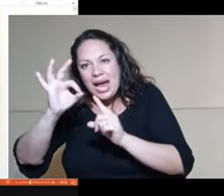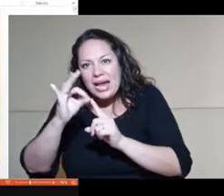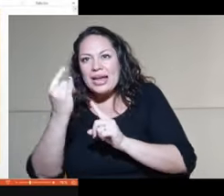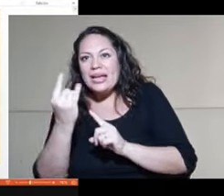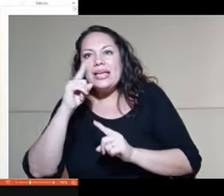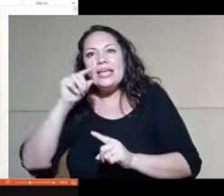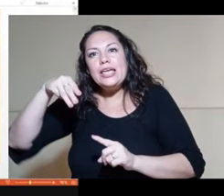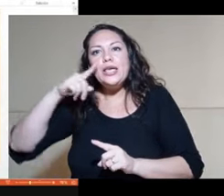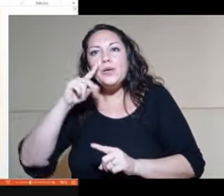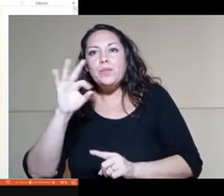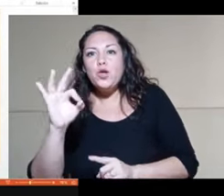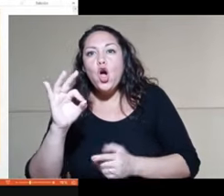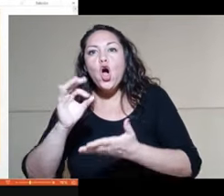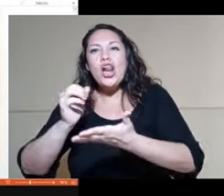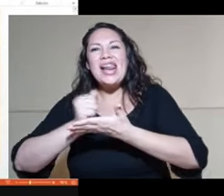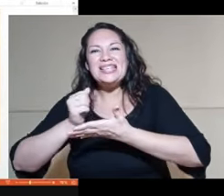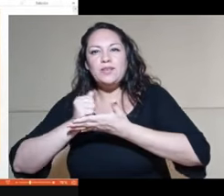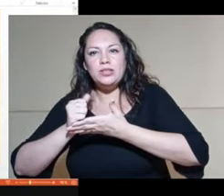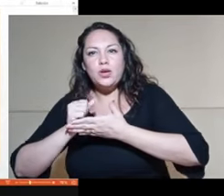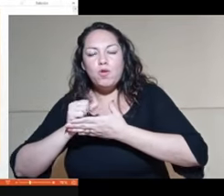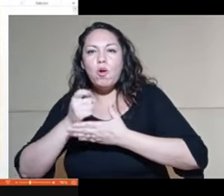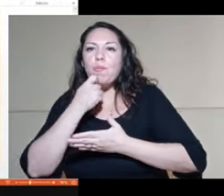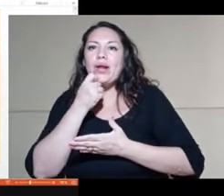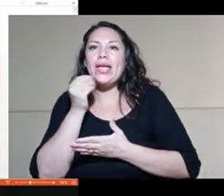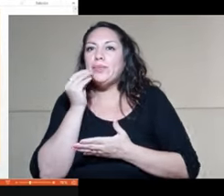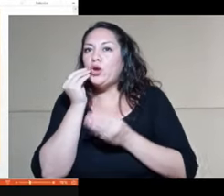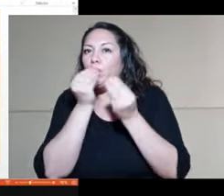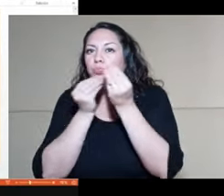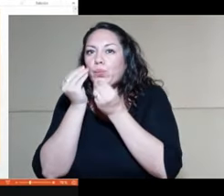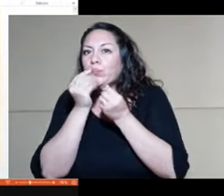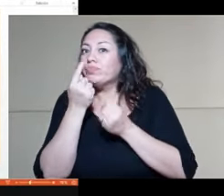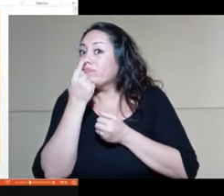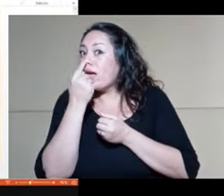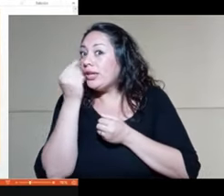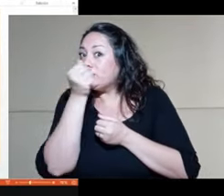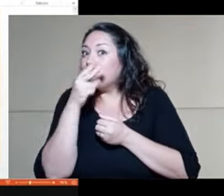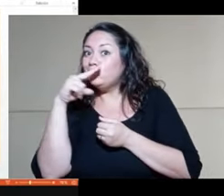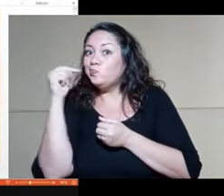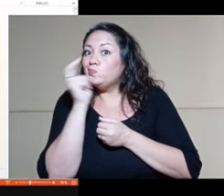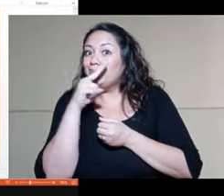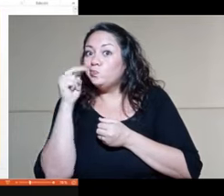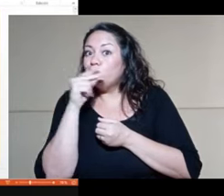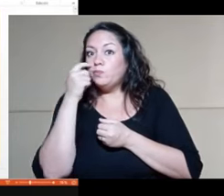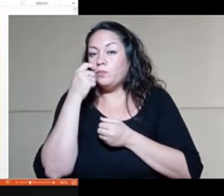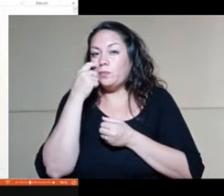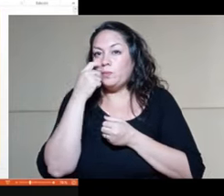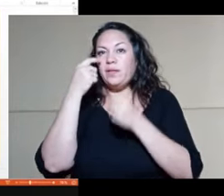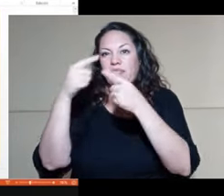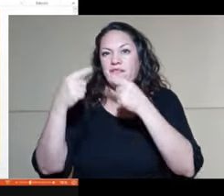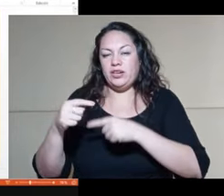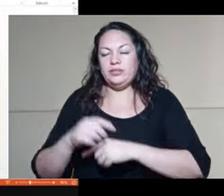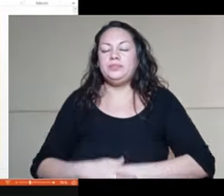receptores que reciben estímulos químicos. Por ejemplo, como les dije recién, las papilas gustativas y la nariz.